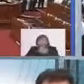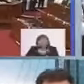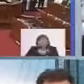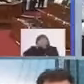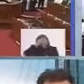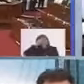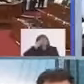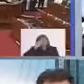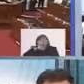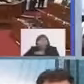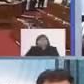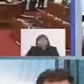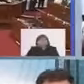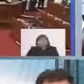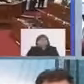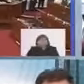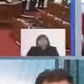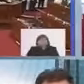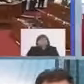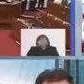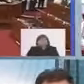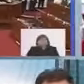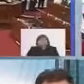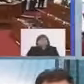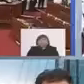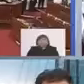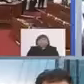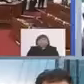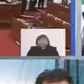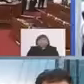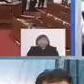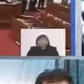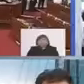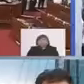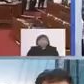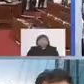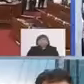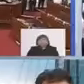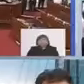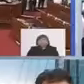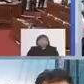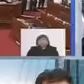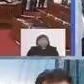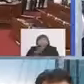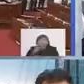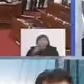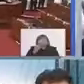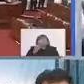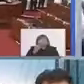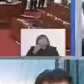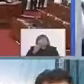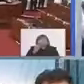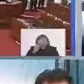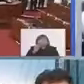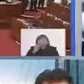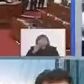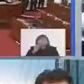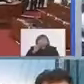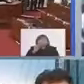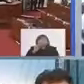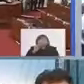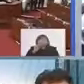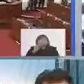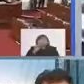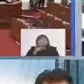La información que tengo de último minuto para precisarles es que el Comando Conjunto de las Fuerzas